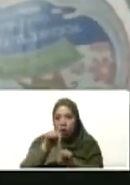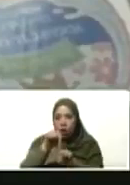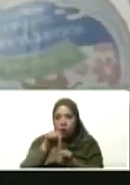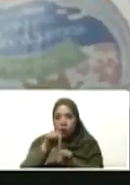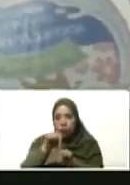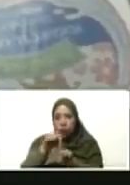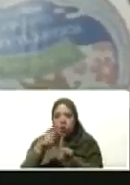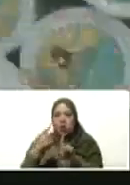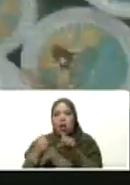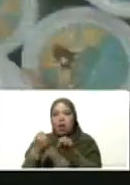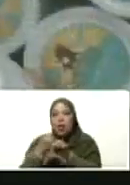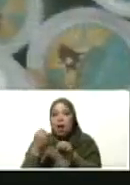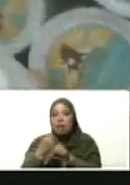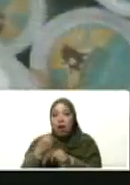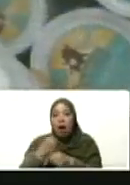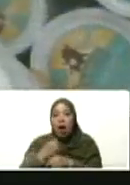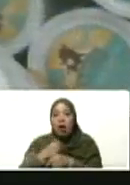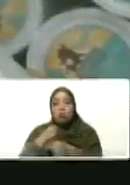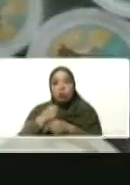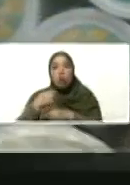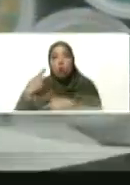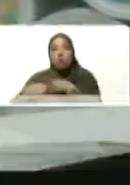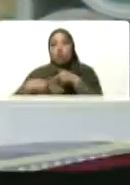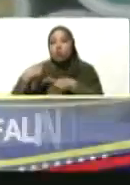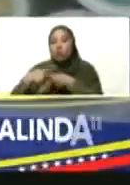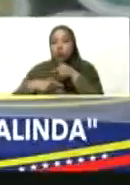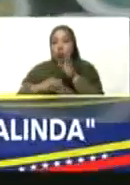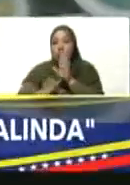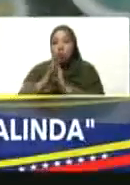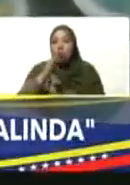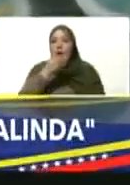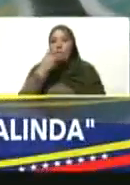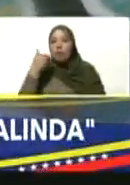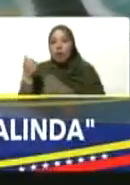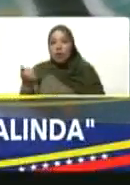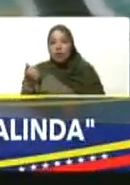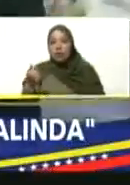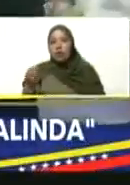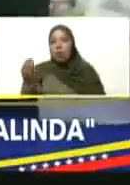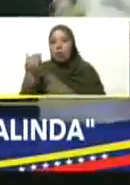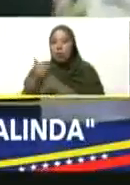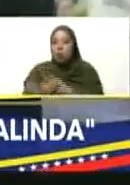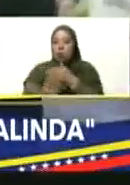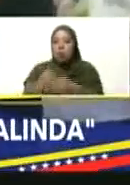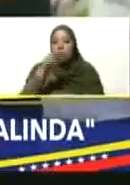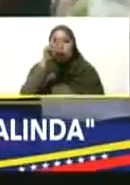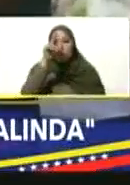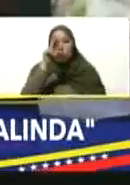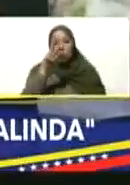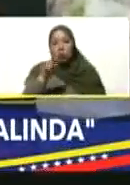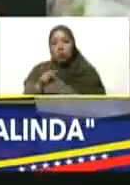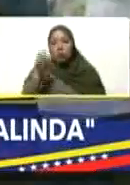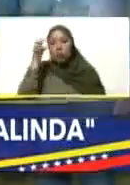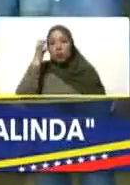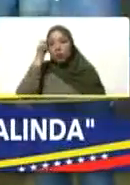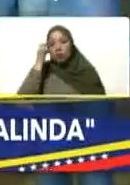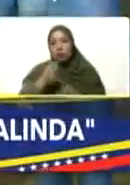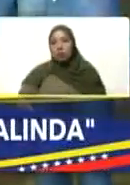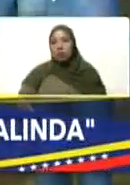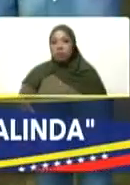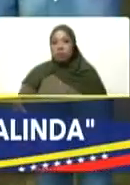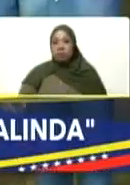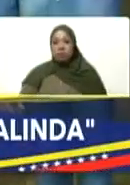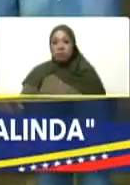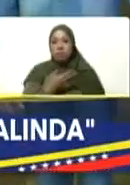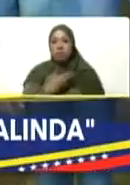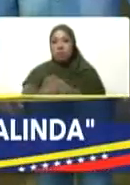en trabajar, en seguir produciendo y mejorar cada día un poco más. Bueno, presidente, con nosotros también